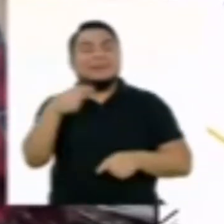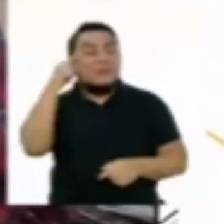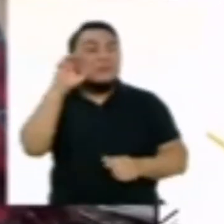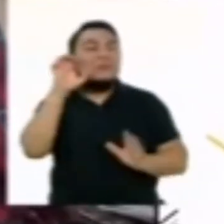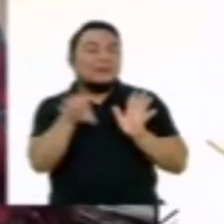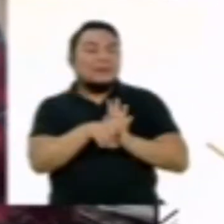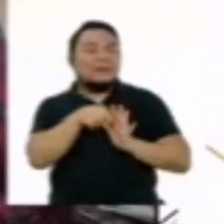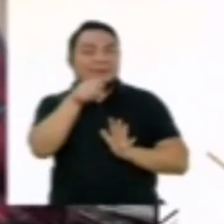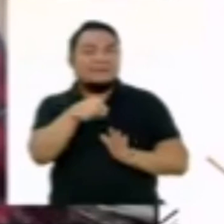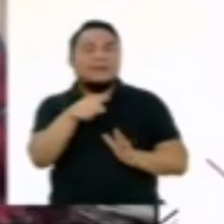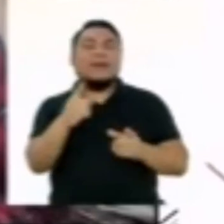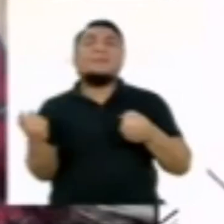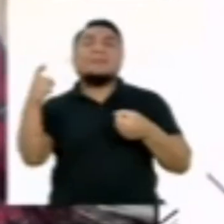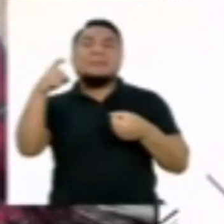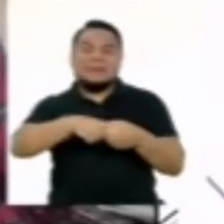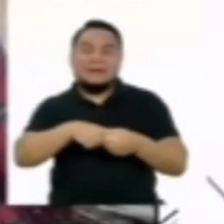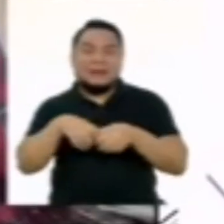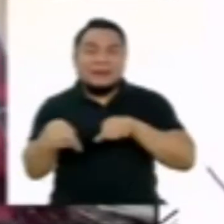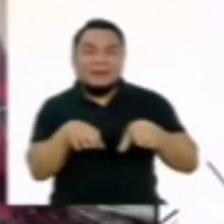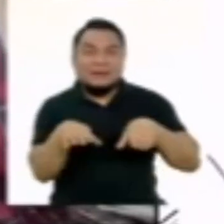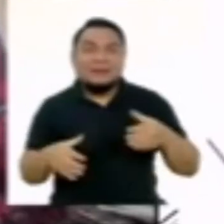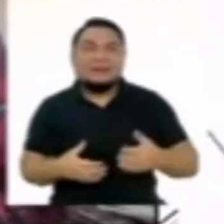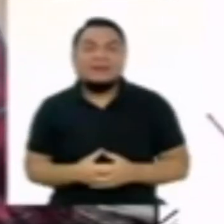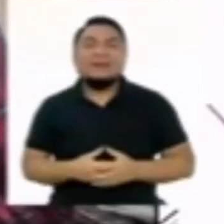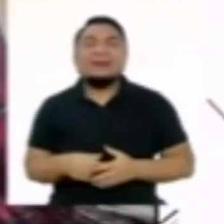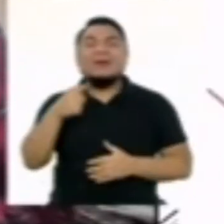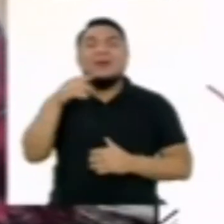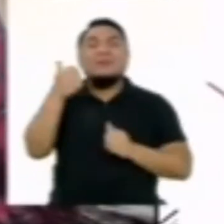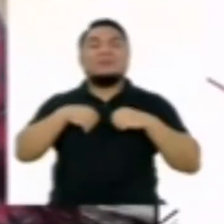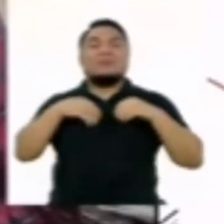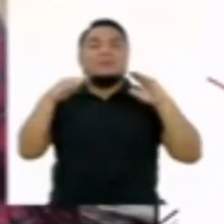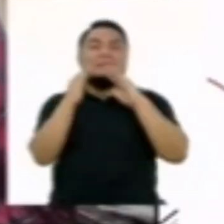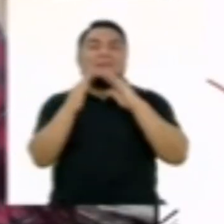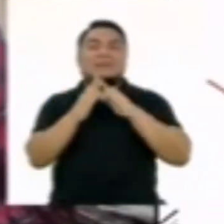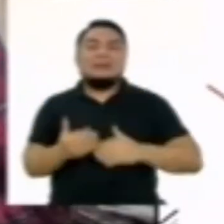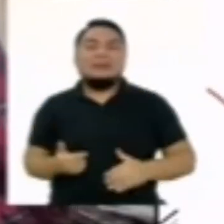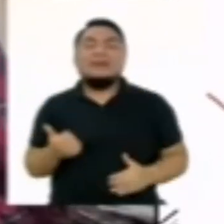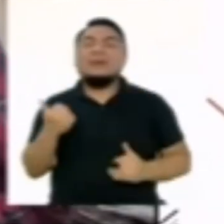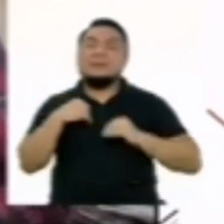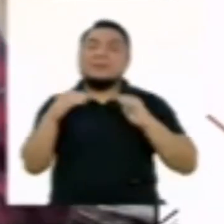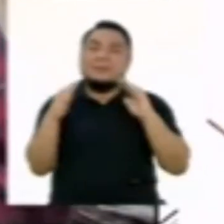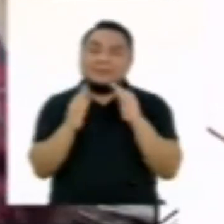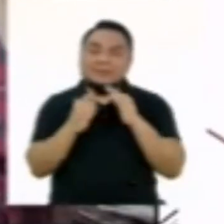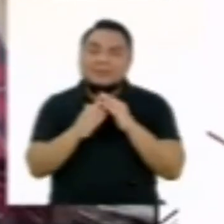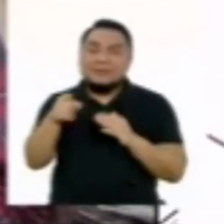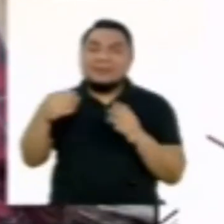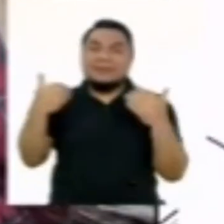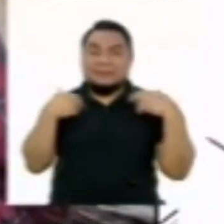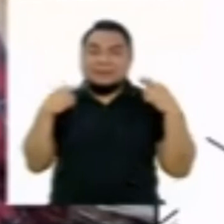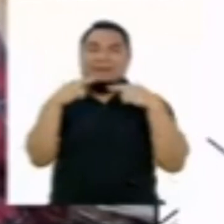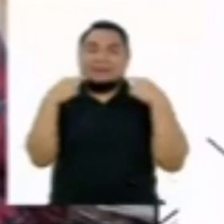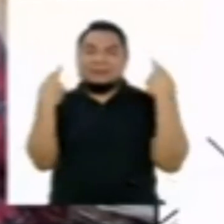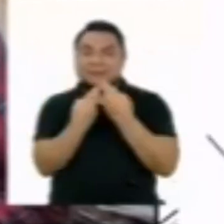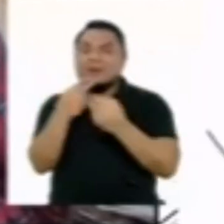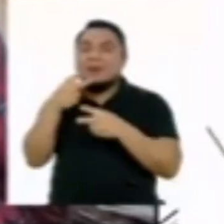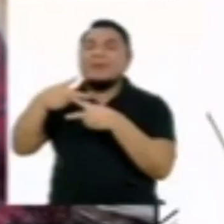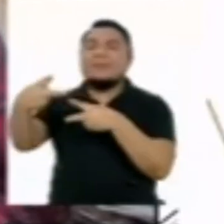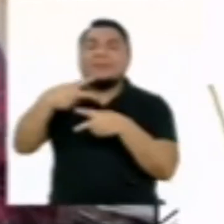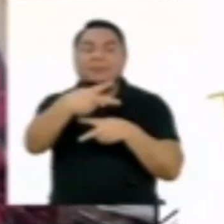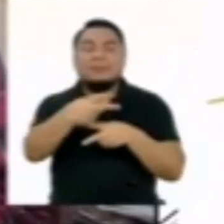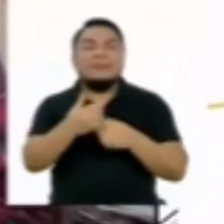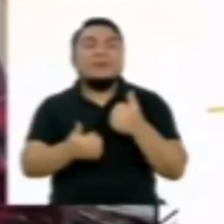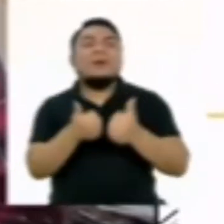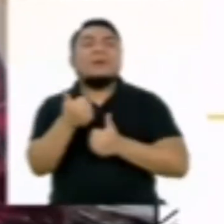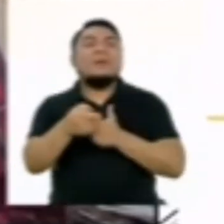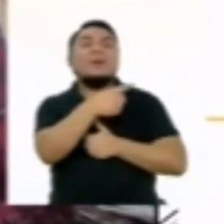ejemplo, podemos participar de las actividades municipales. Muchas municipalidades tienen reuniones con los vecinos para